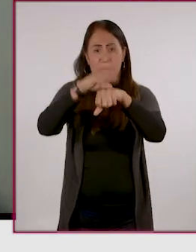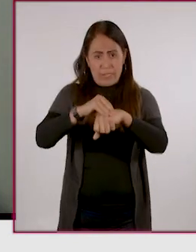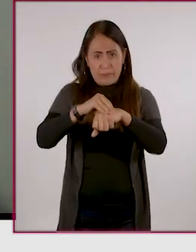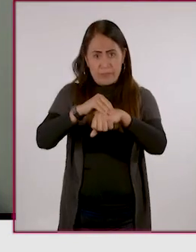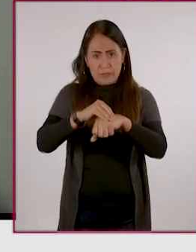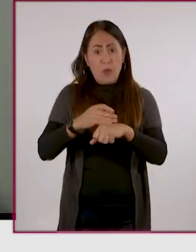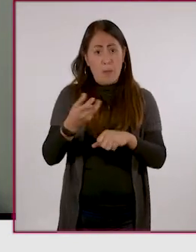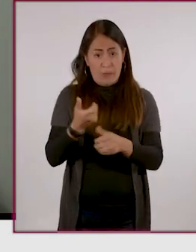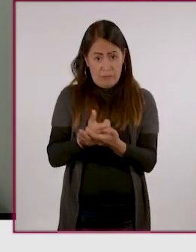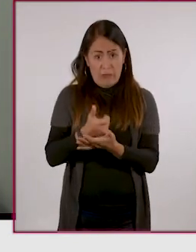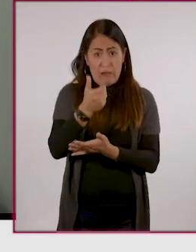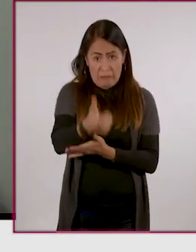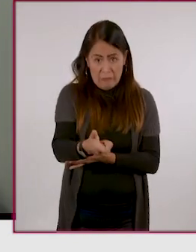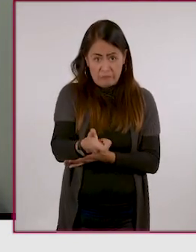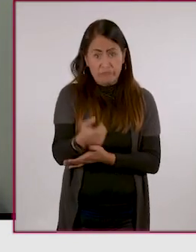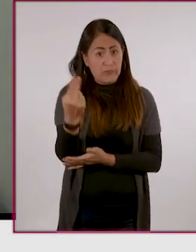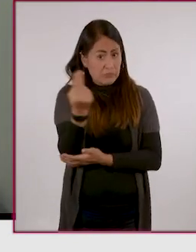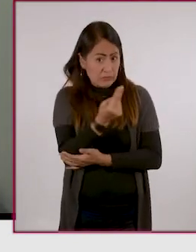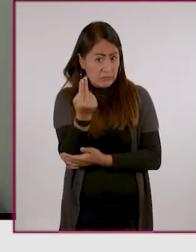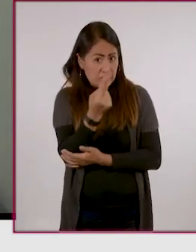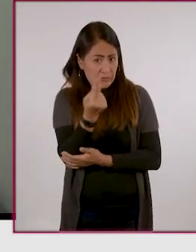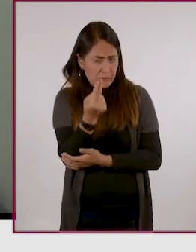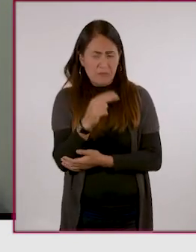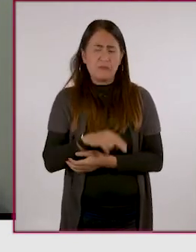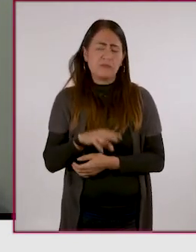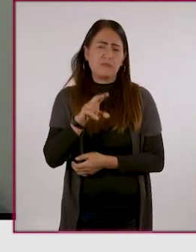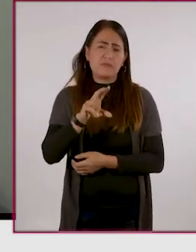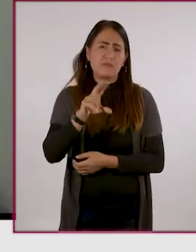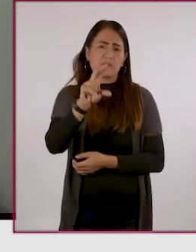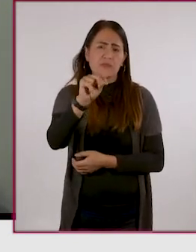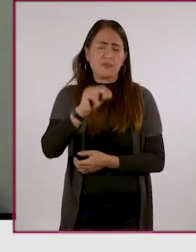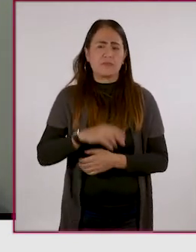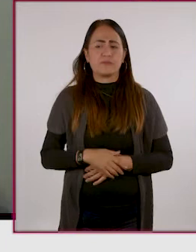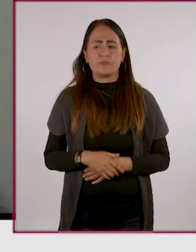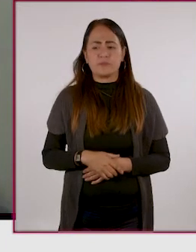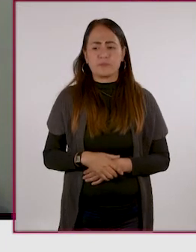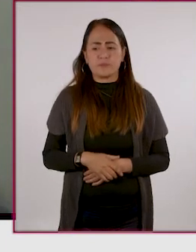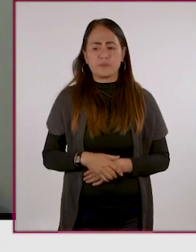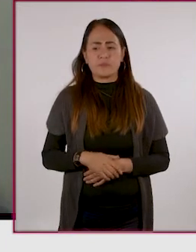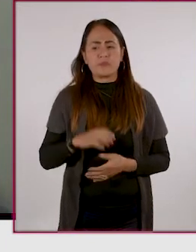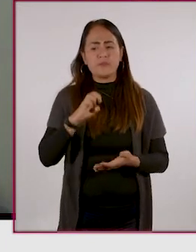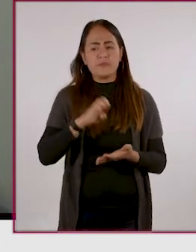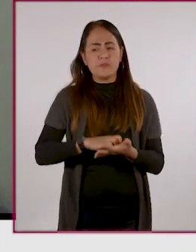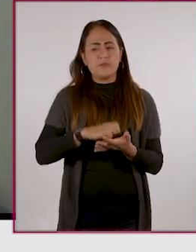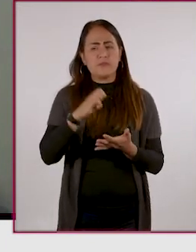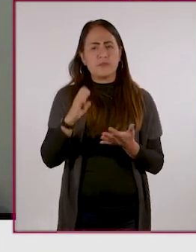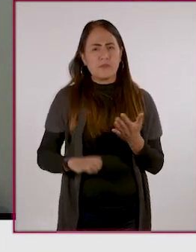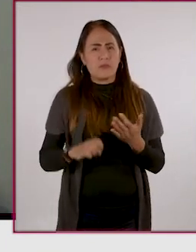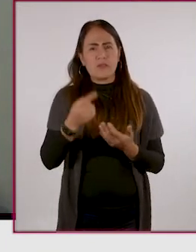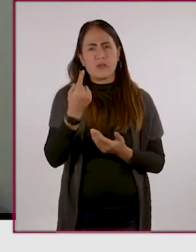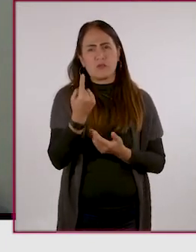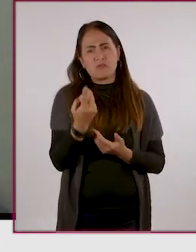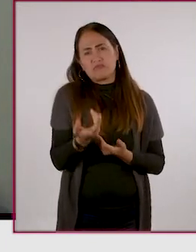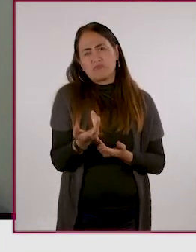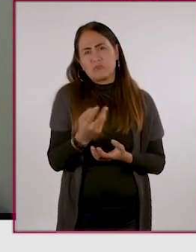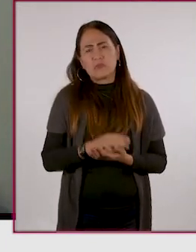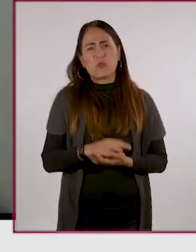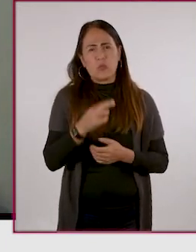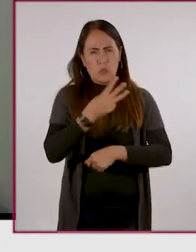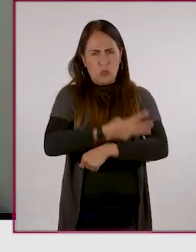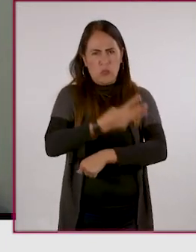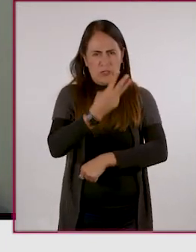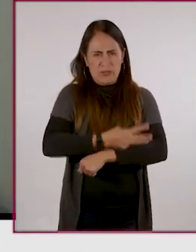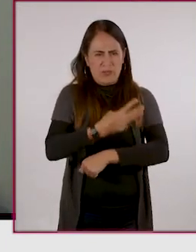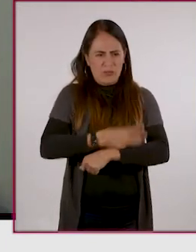¿no? O sea, no hay pagos de licencia, no es que tú ocupes, por ejemplo, en el mundo Ubuntu, que es como lo similar